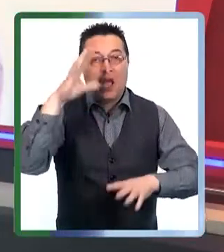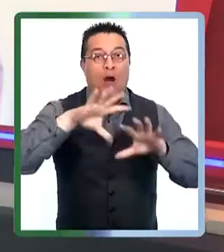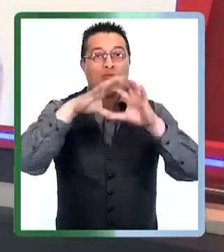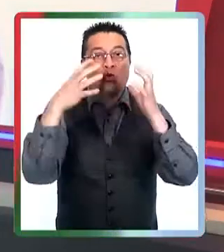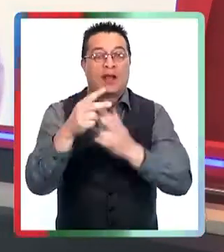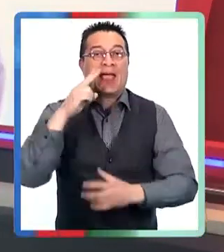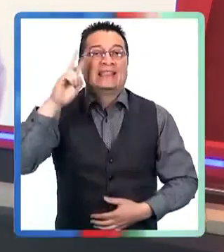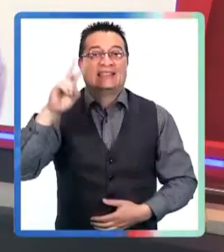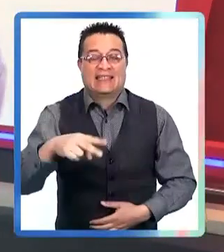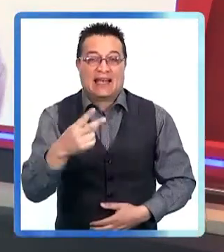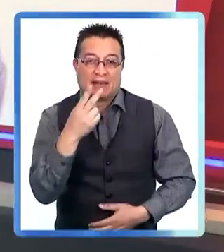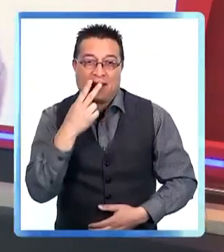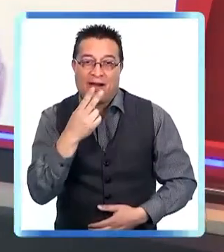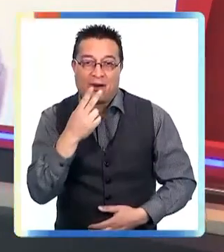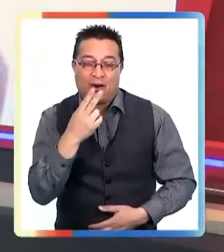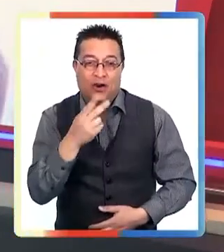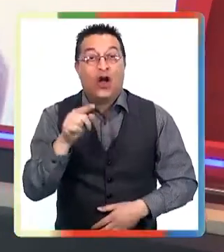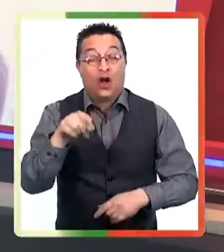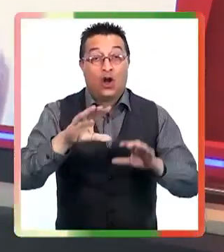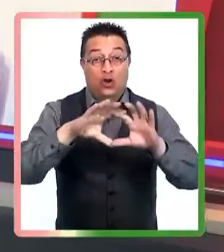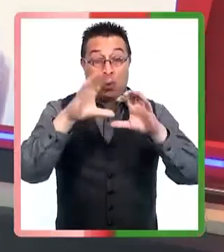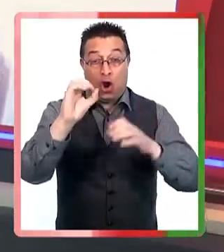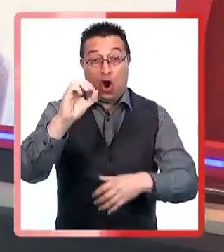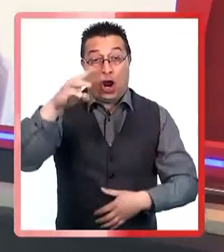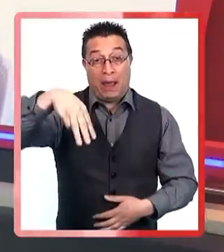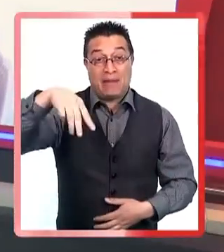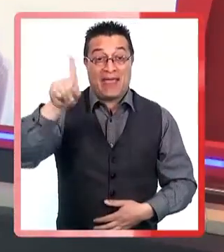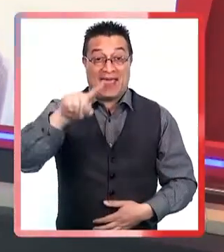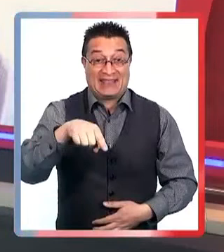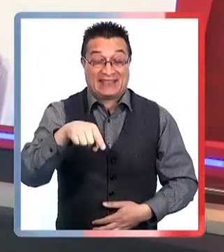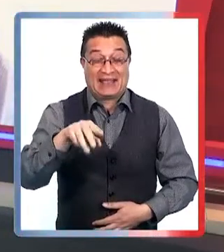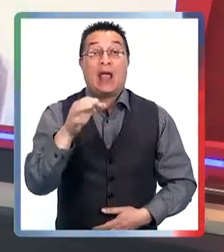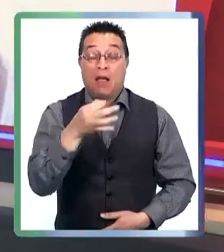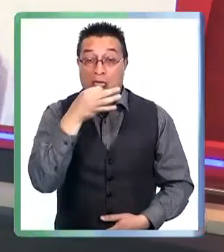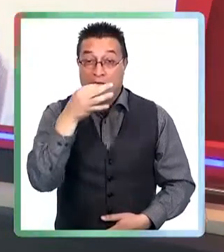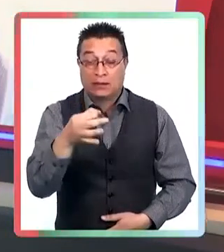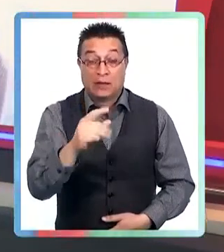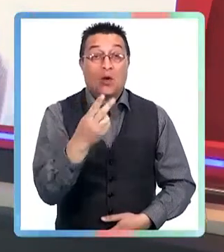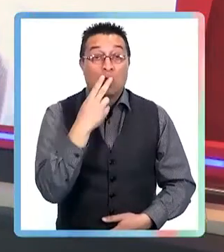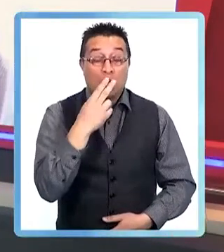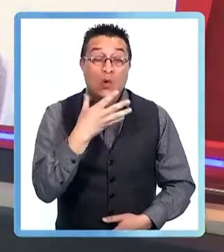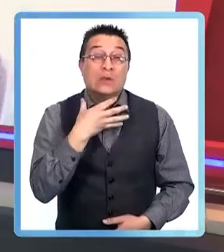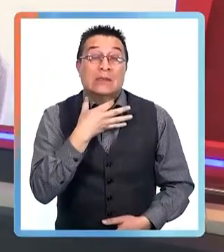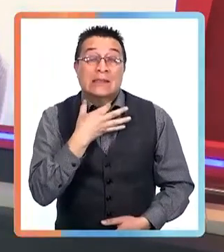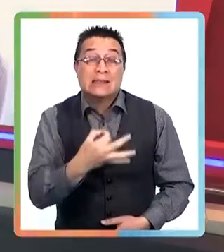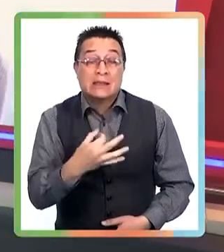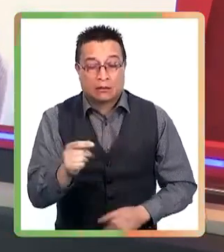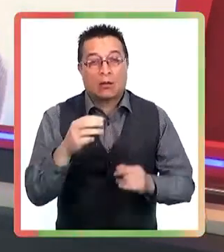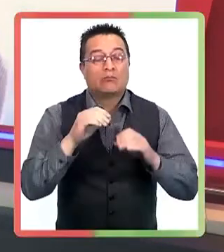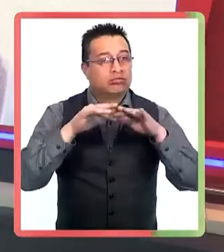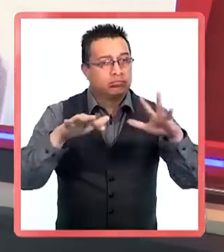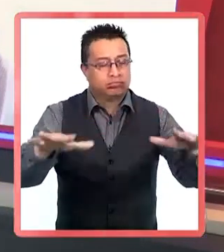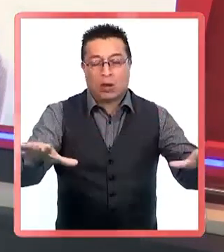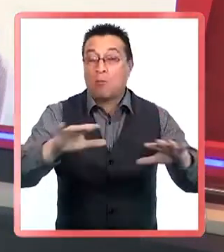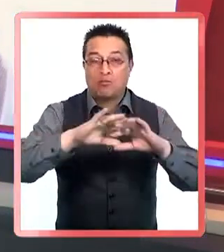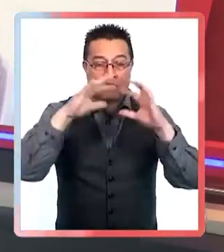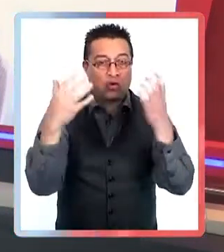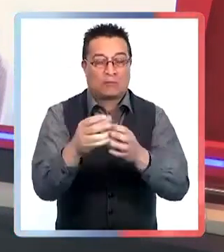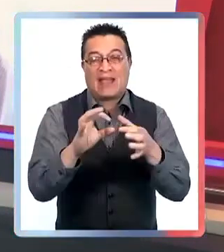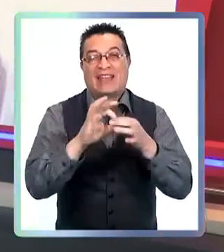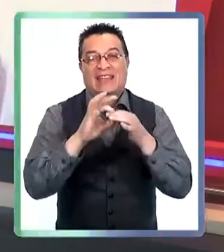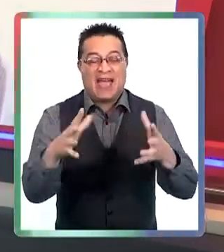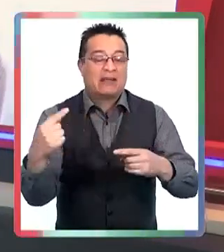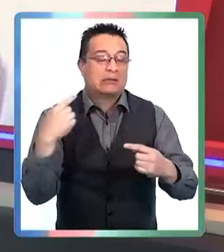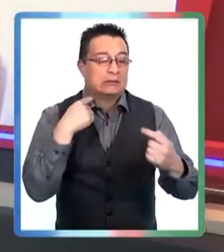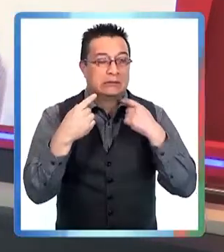Día Mundial sin Tabaco. La Organización Mundial de la Salud establece que el tabaquismo es una epidemia mundial y una grave